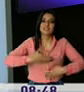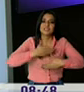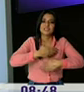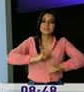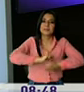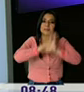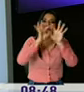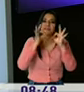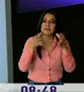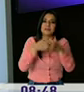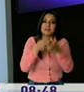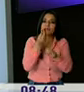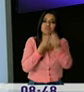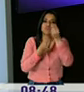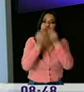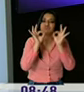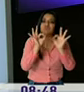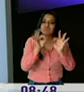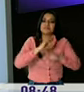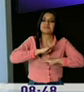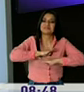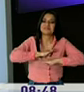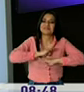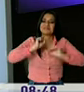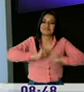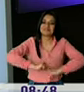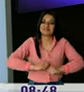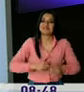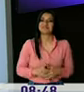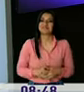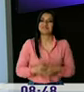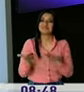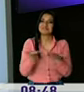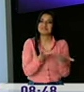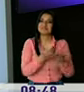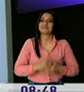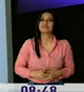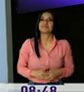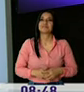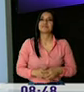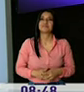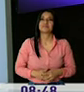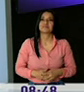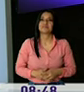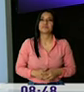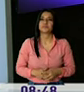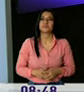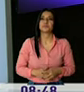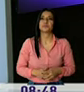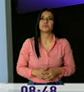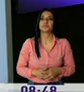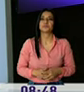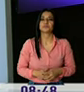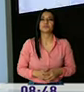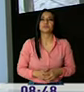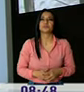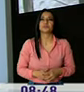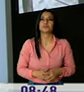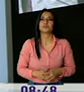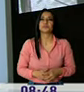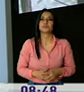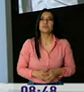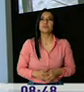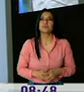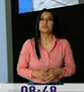de gastronomía y de descanso. Andrea Orbe, adelante, por favor. Hola, ¿qué